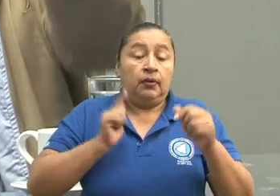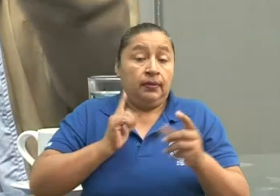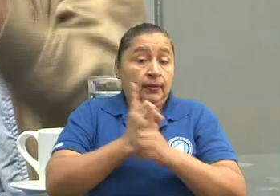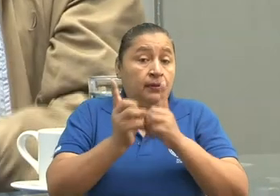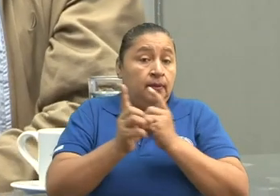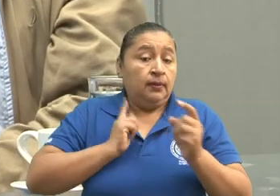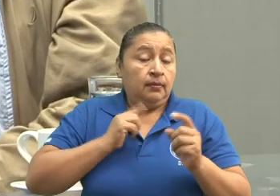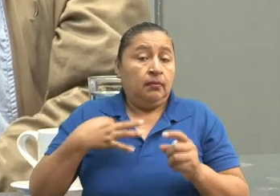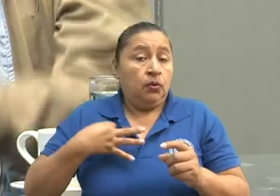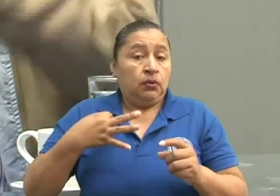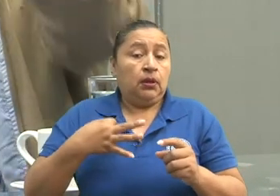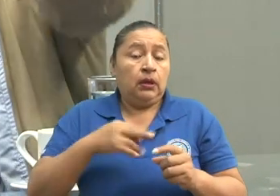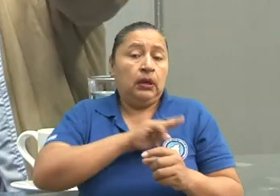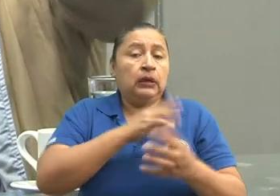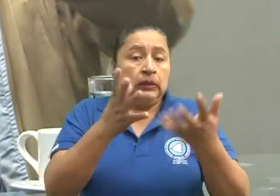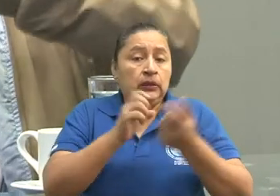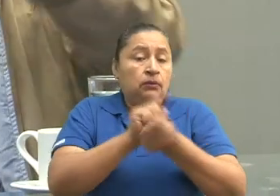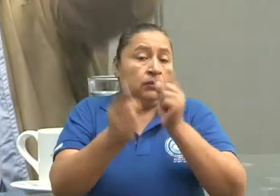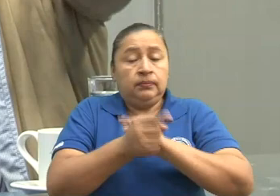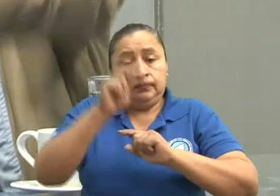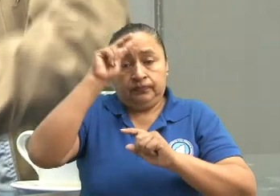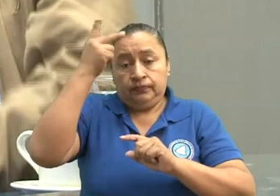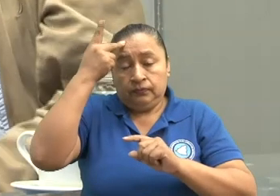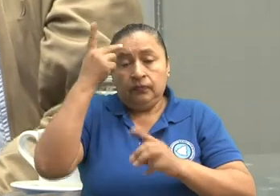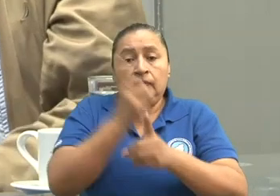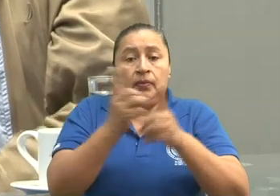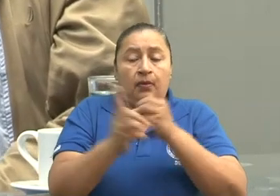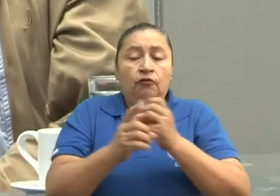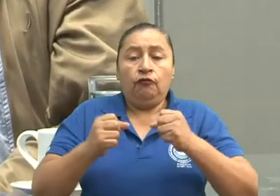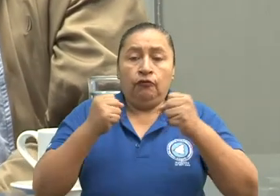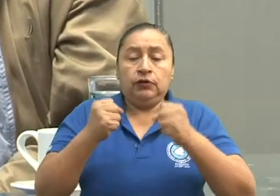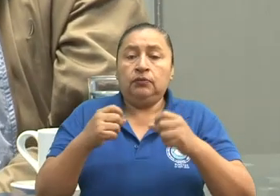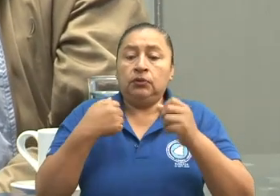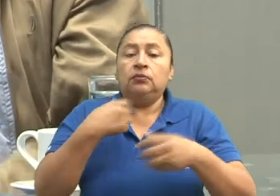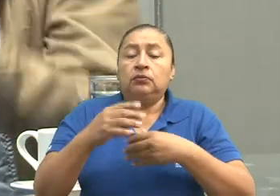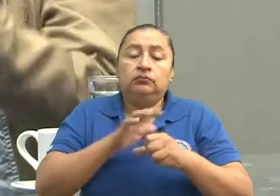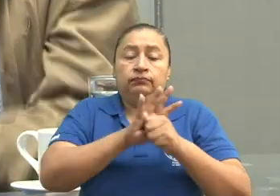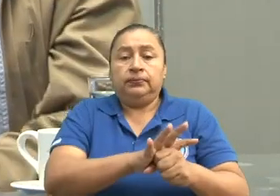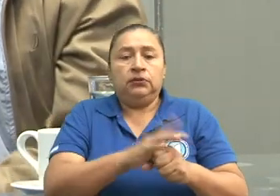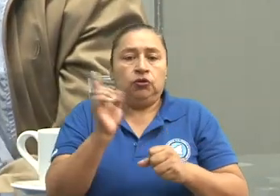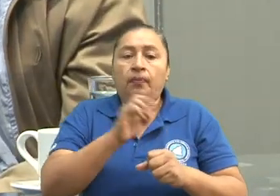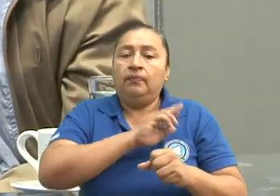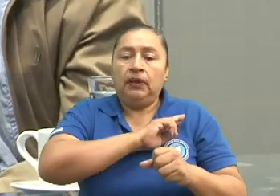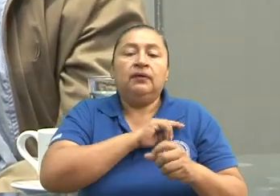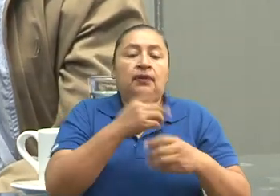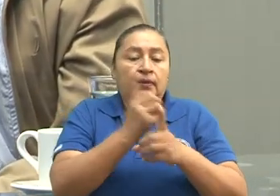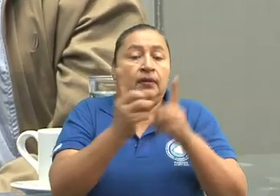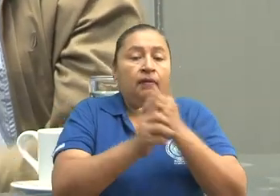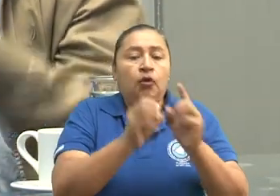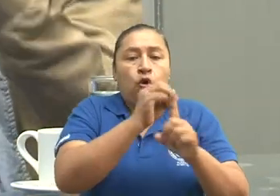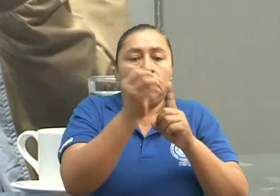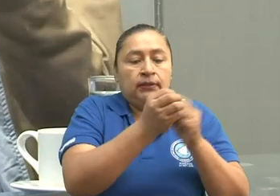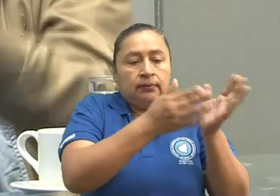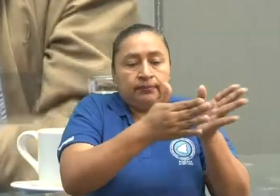voluntad de que hay un cambio político, de que haya que enfrentar una fuerza poderosa como es la dictadura, sino que había que organizar al pueblo,